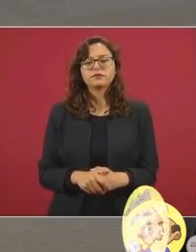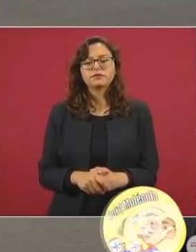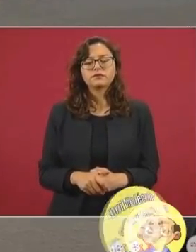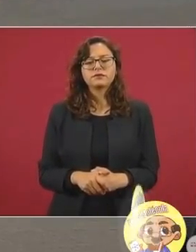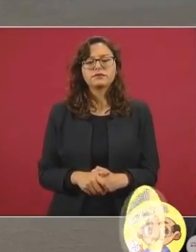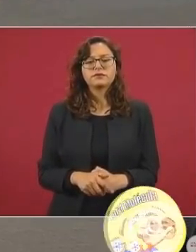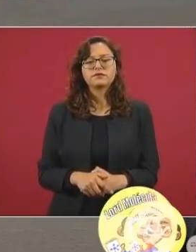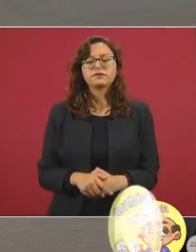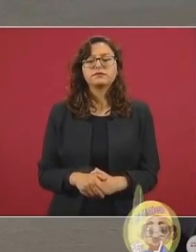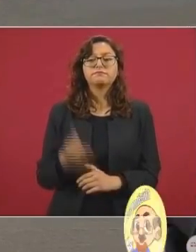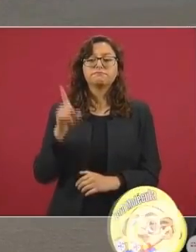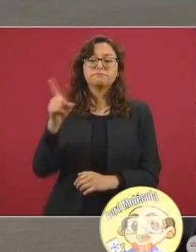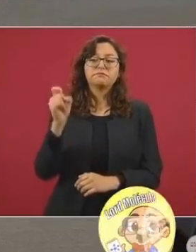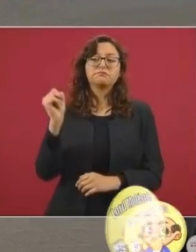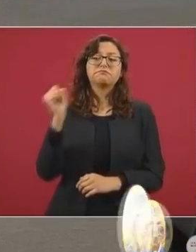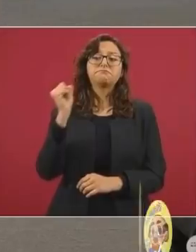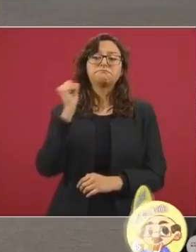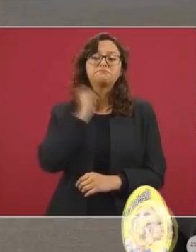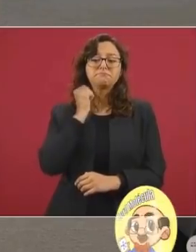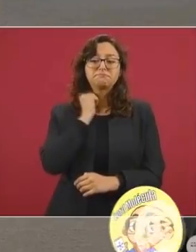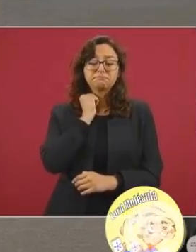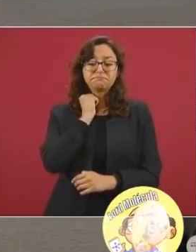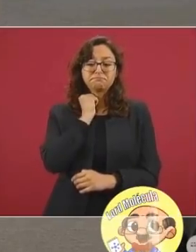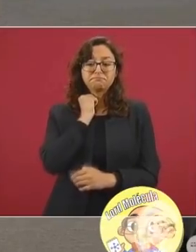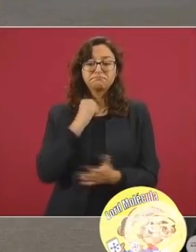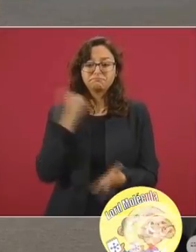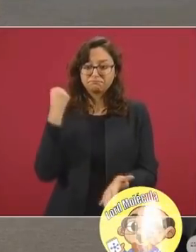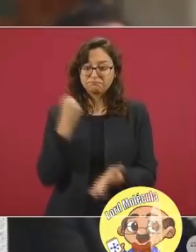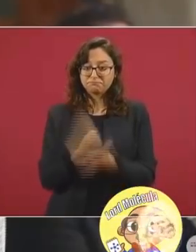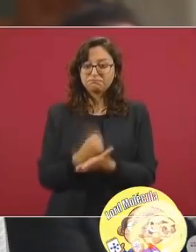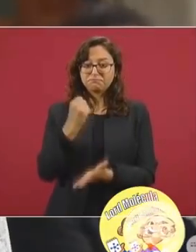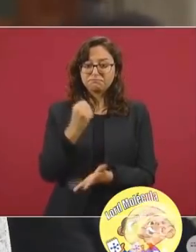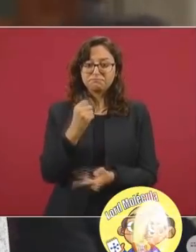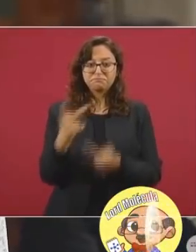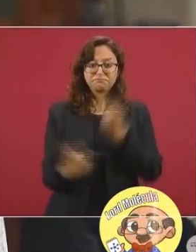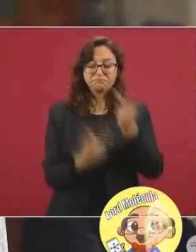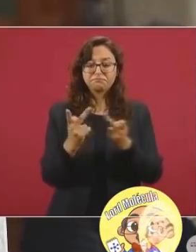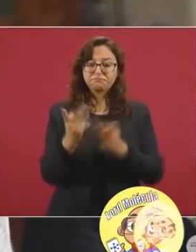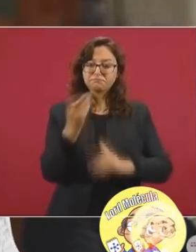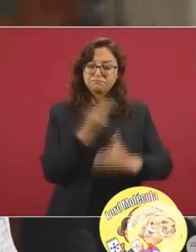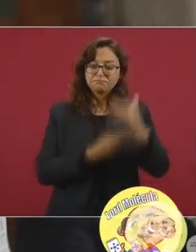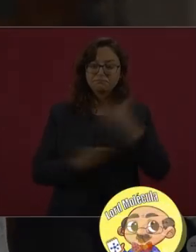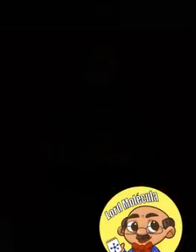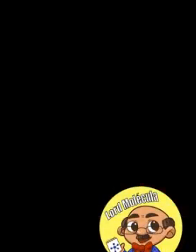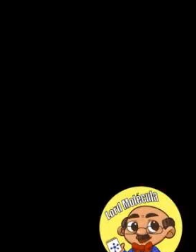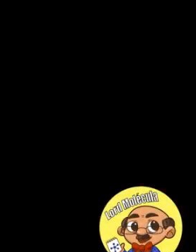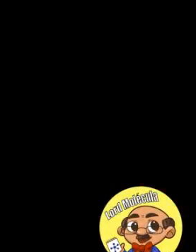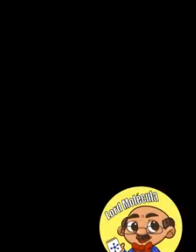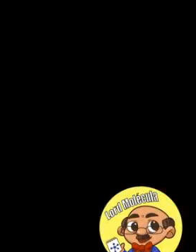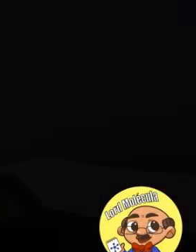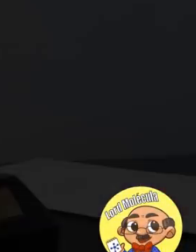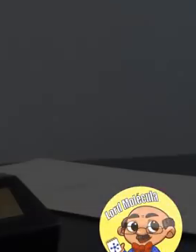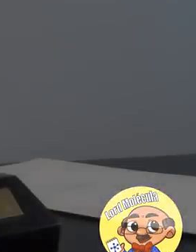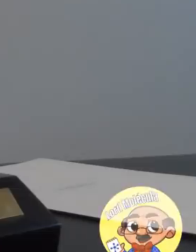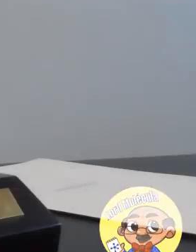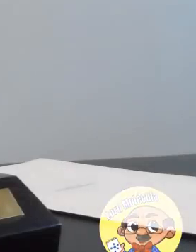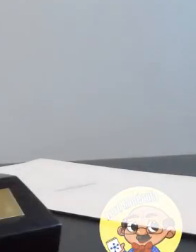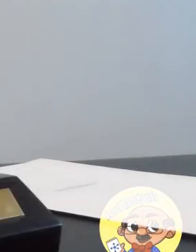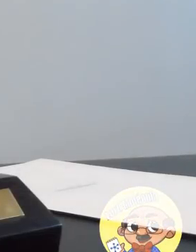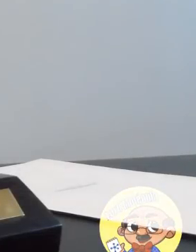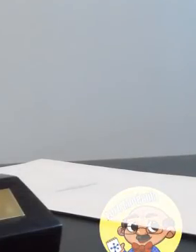¿Cuáles los retos que tiene el presidente y cómo poderle ayudar? Sí,